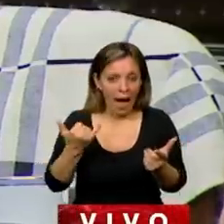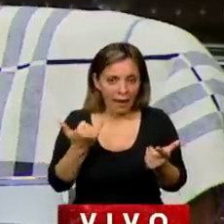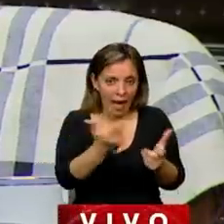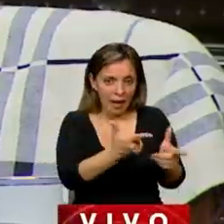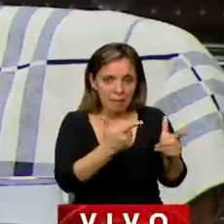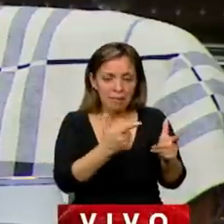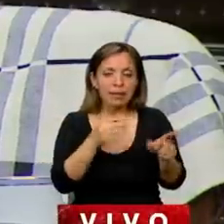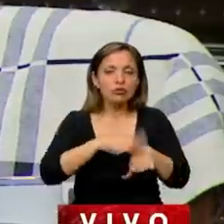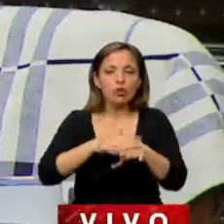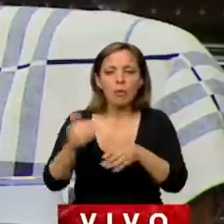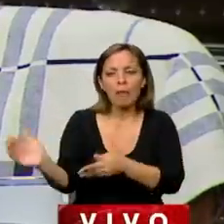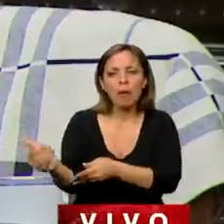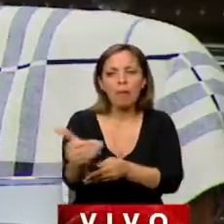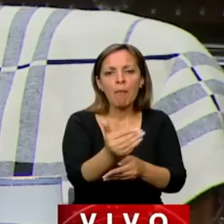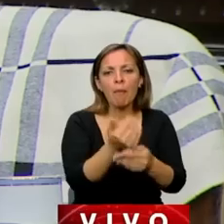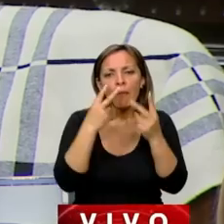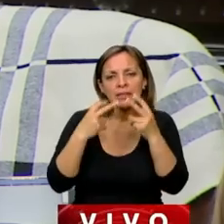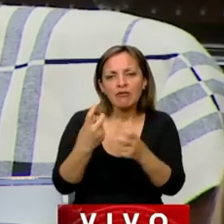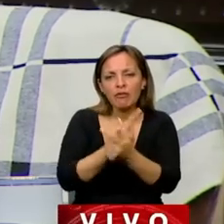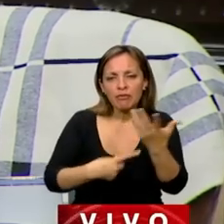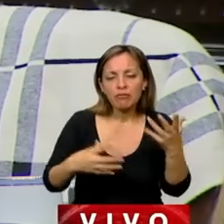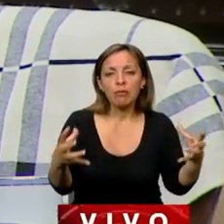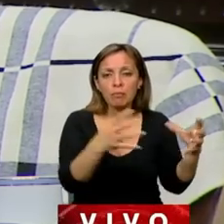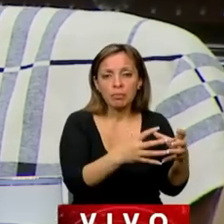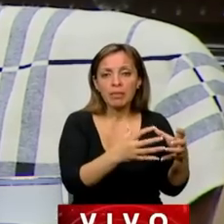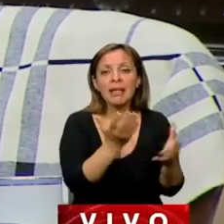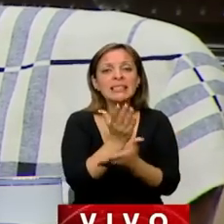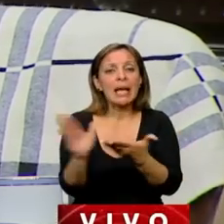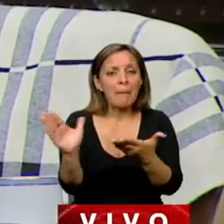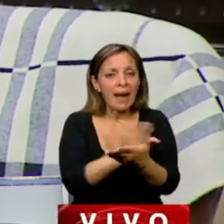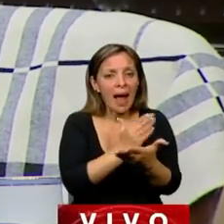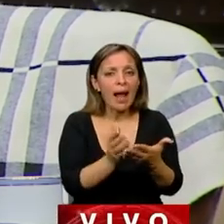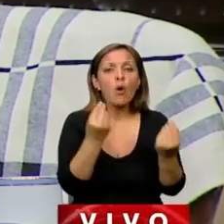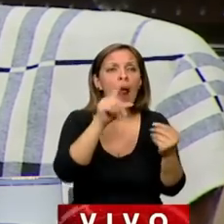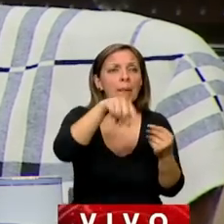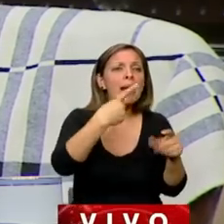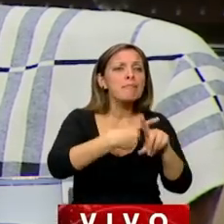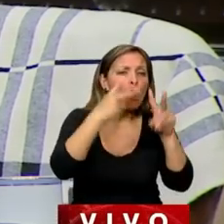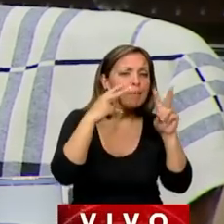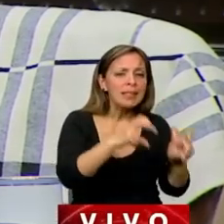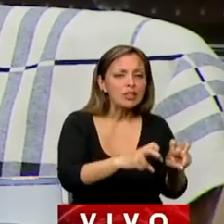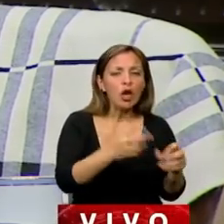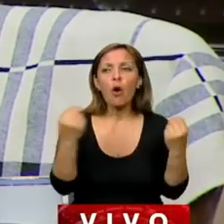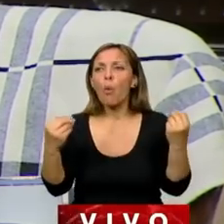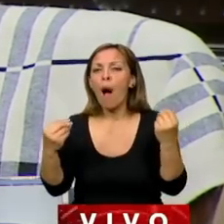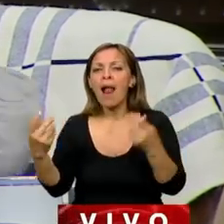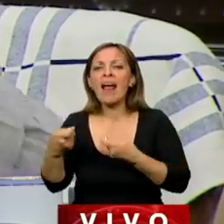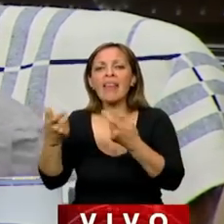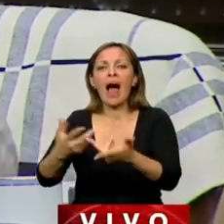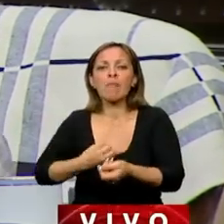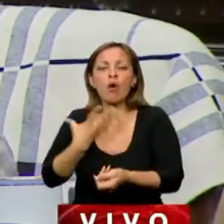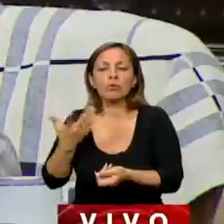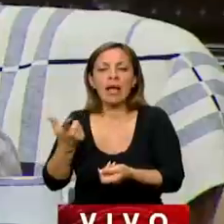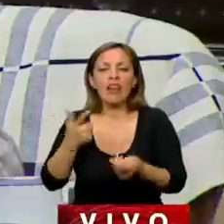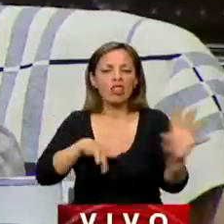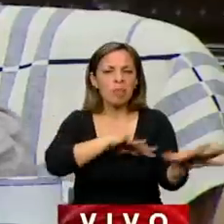por decomiso o administrativo, y la entrega voluntaria de armas. Está todo como metido en la misma